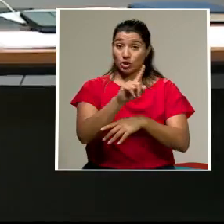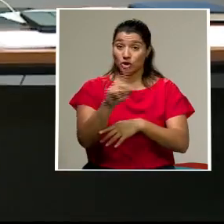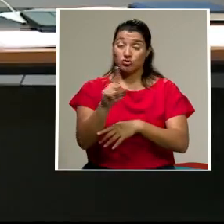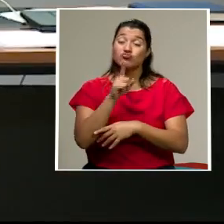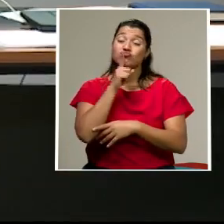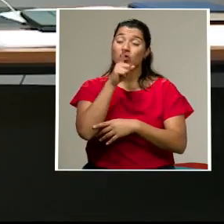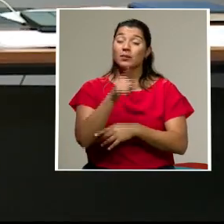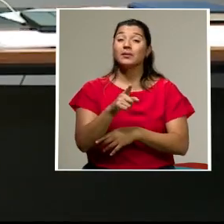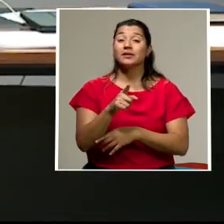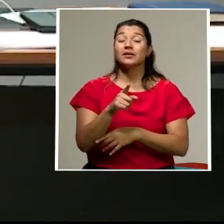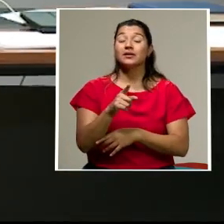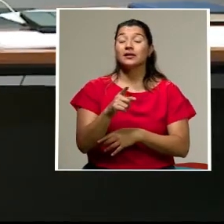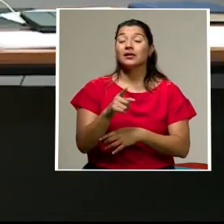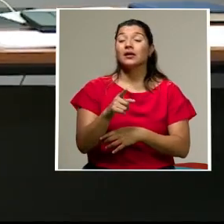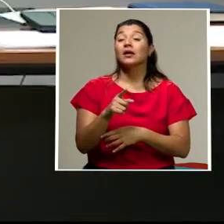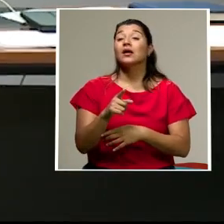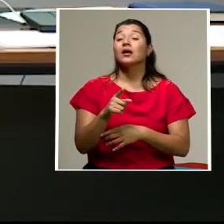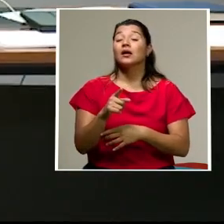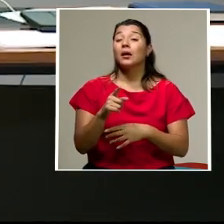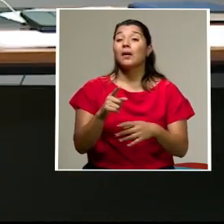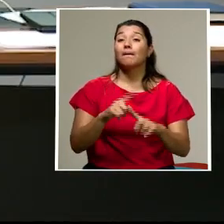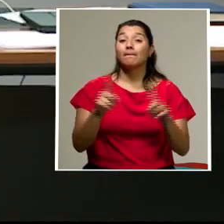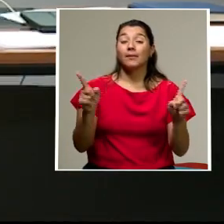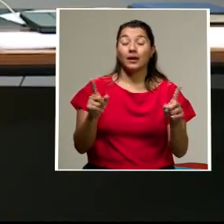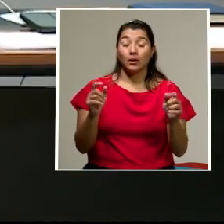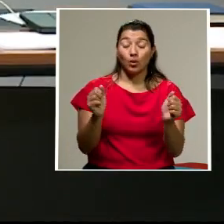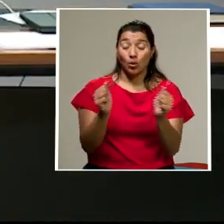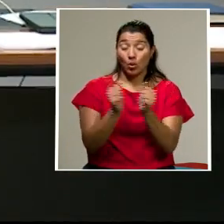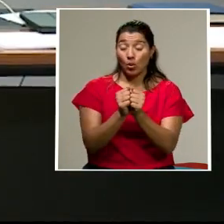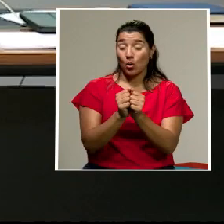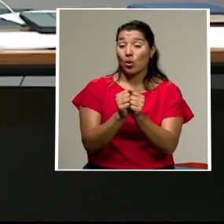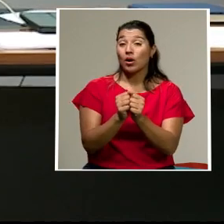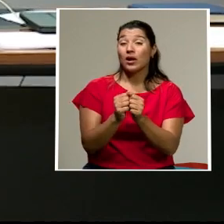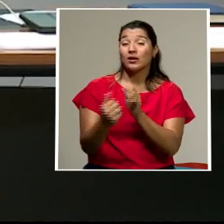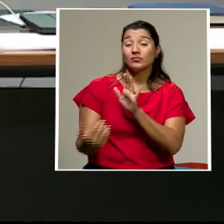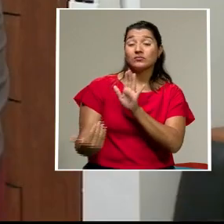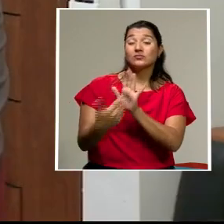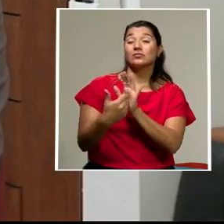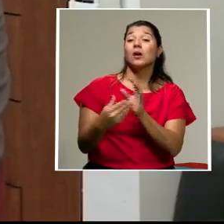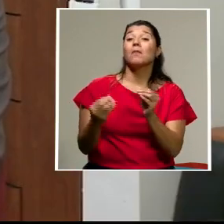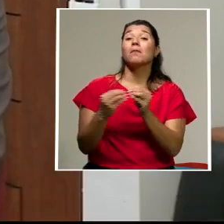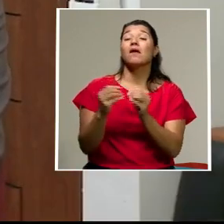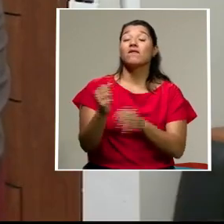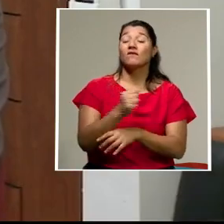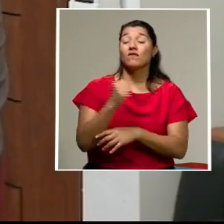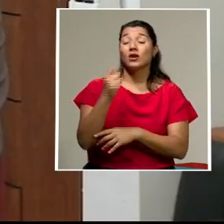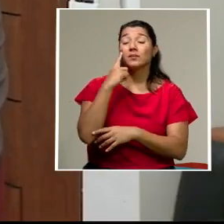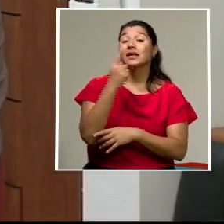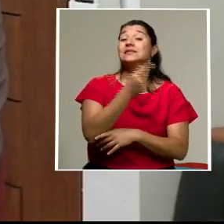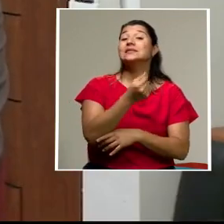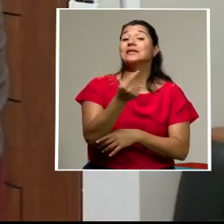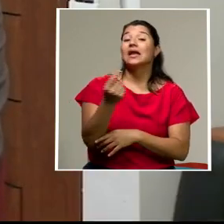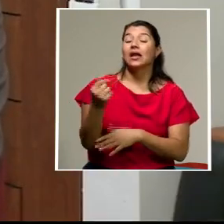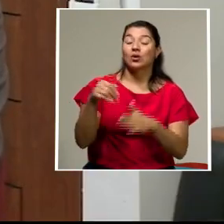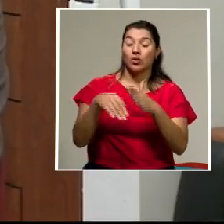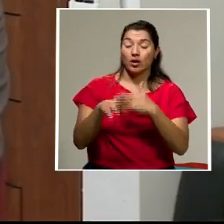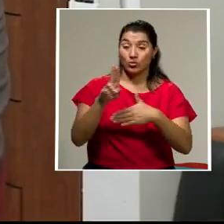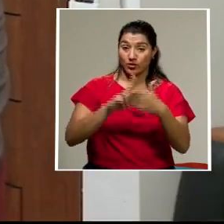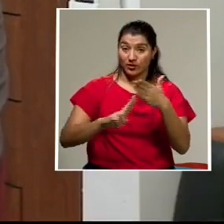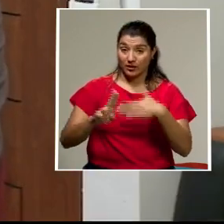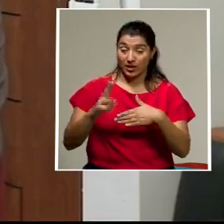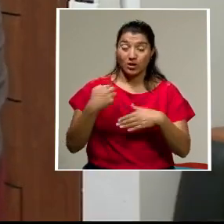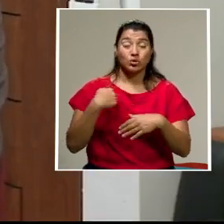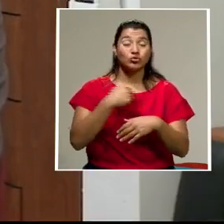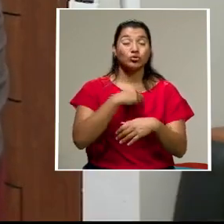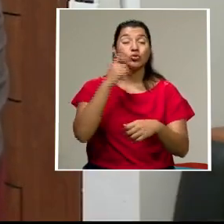cierta, de las mayores ataques al esquema salarial universitario. Nosotros reconocemos, y lo